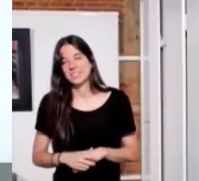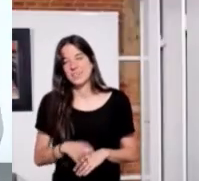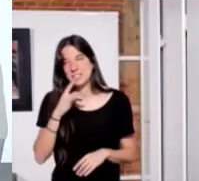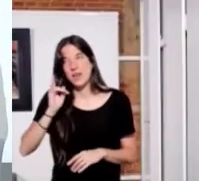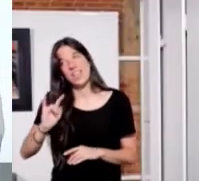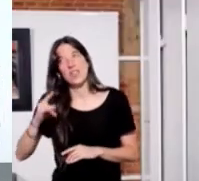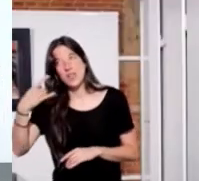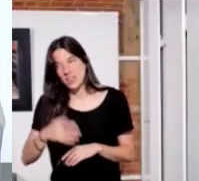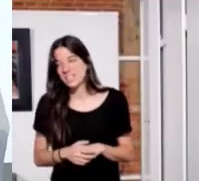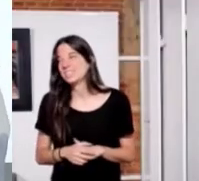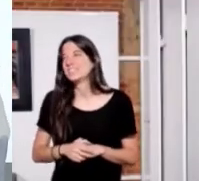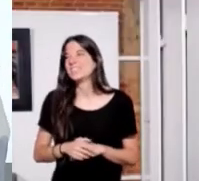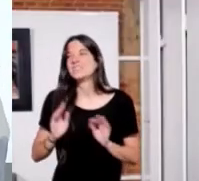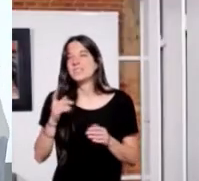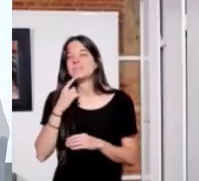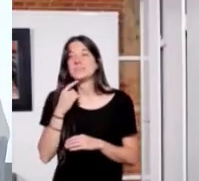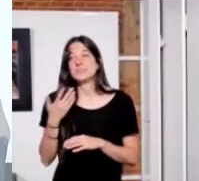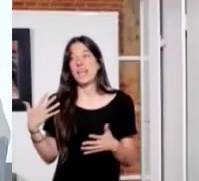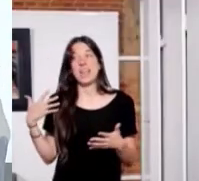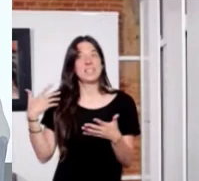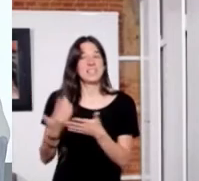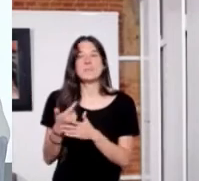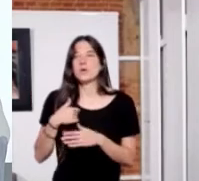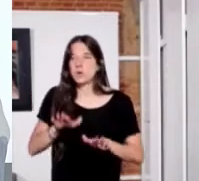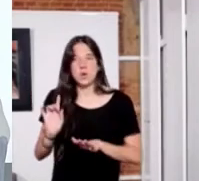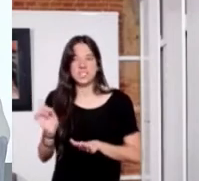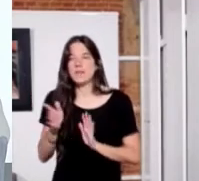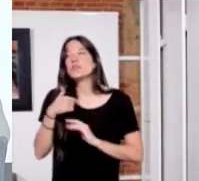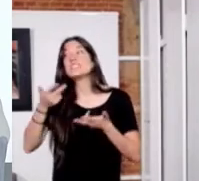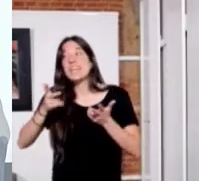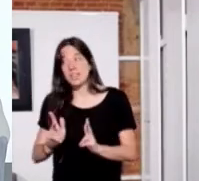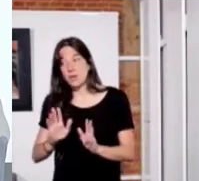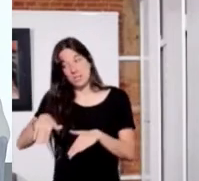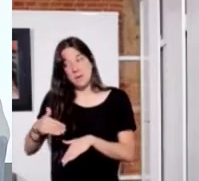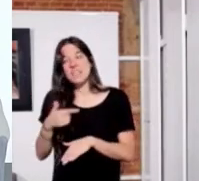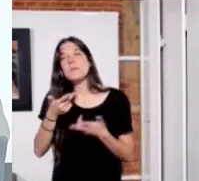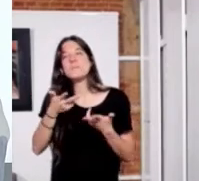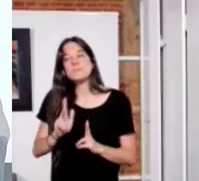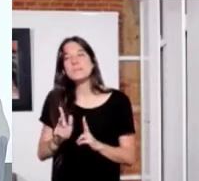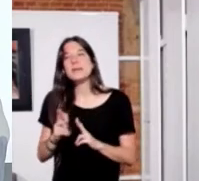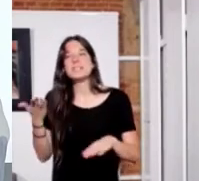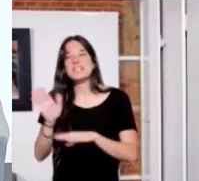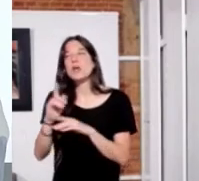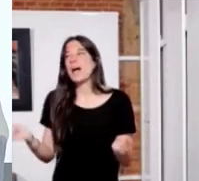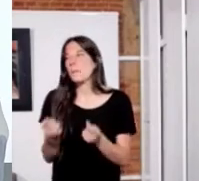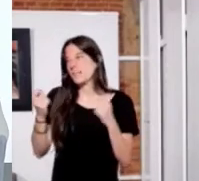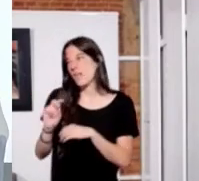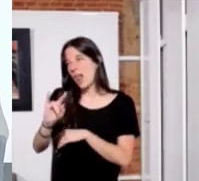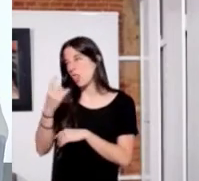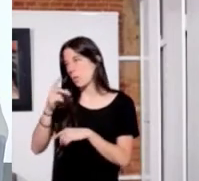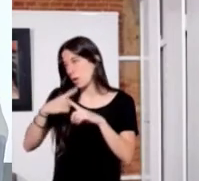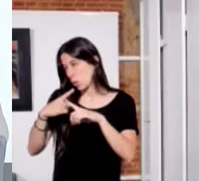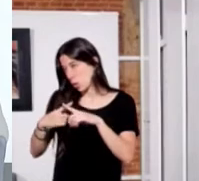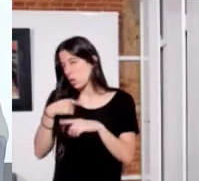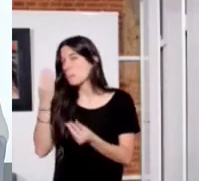bien. Bueno, pues hacía mucho tiempo que no estaba y estaba aquí sentado, recuerdo, presentando la campaña de la Doble Cruz, que creo que fue además la primera vez que